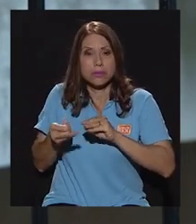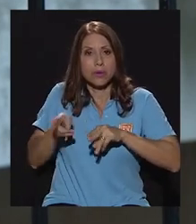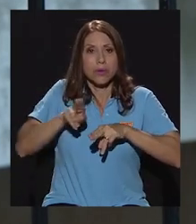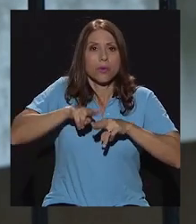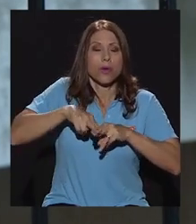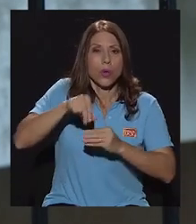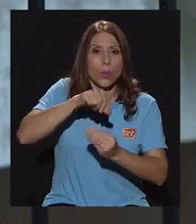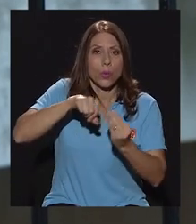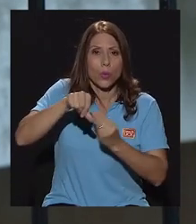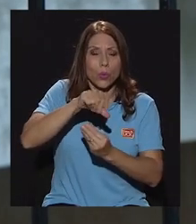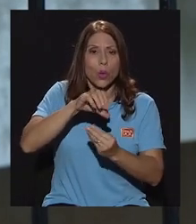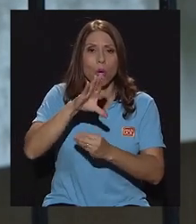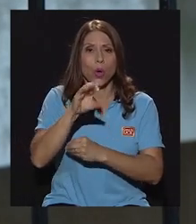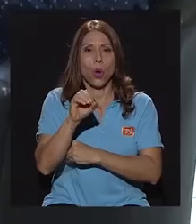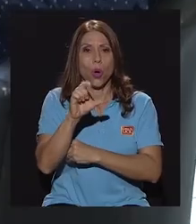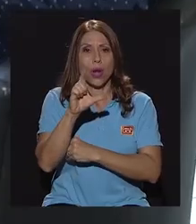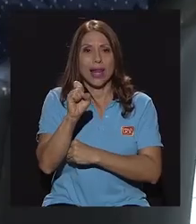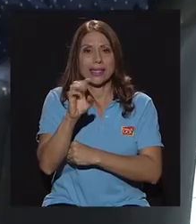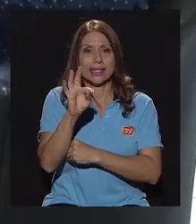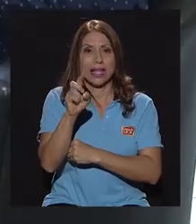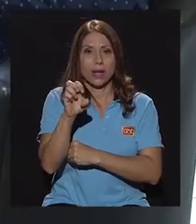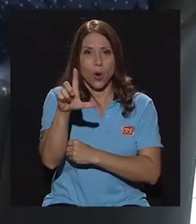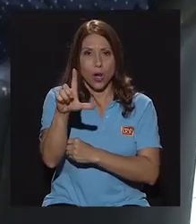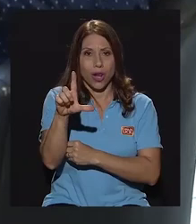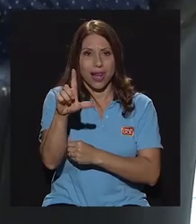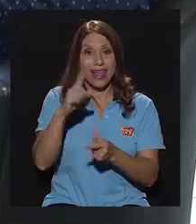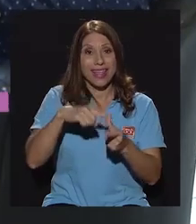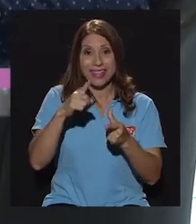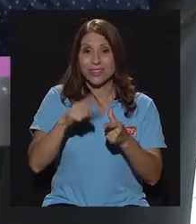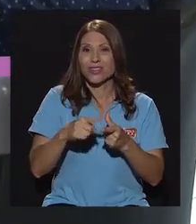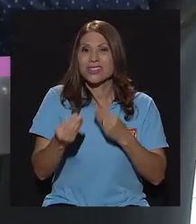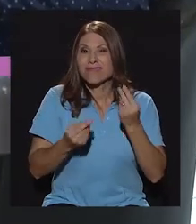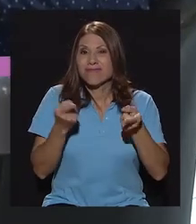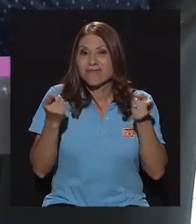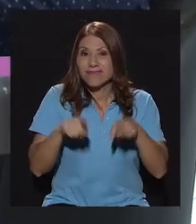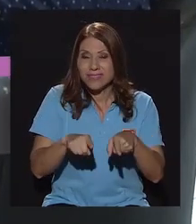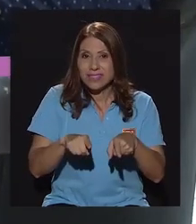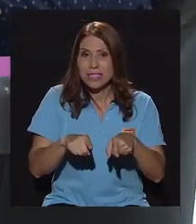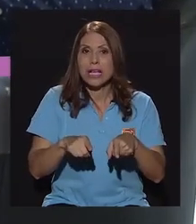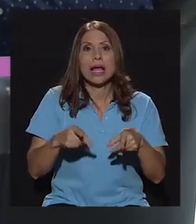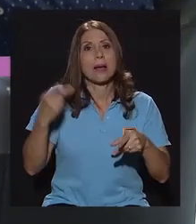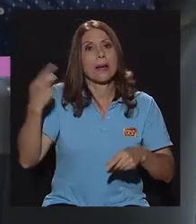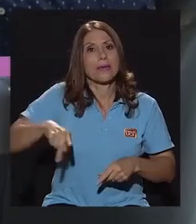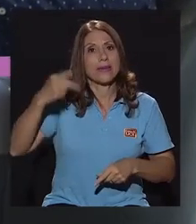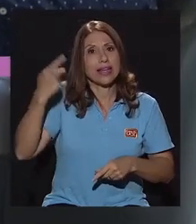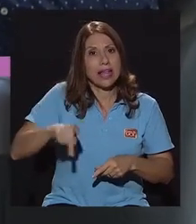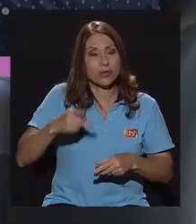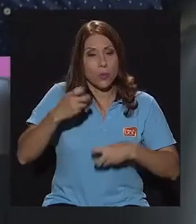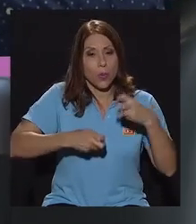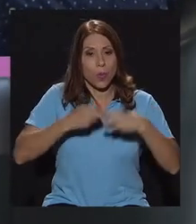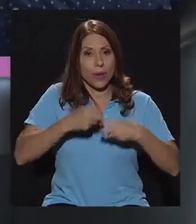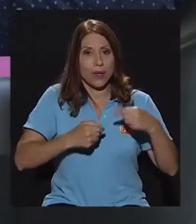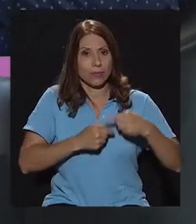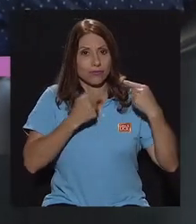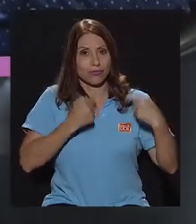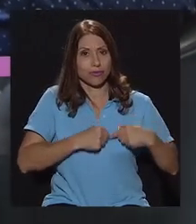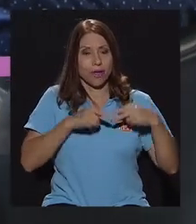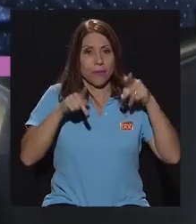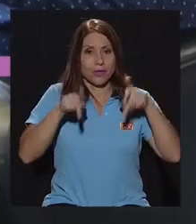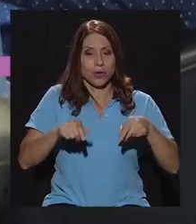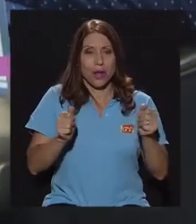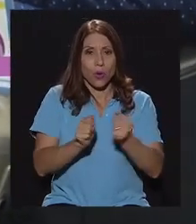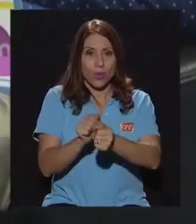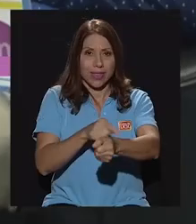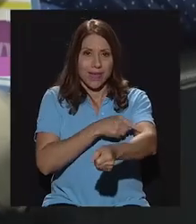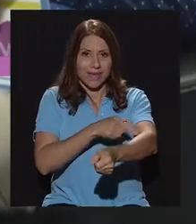grasos saturados y de colesterol. Y volvemos a lo que habíamos mencionado al inicio, hay un alto riesgo cardiovascular en las